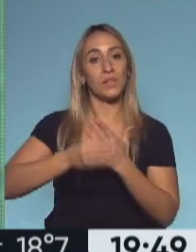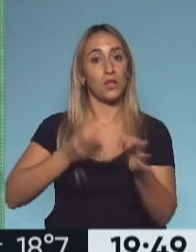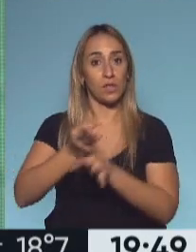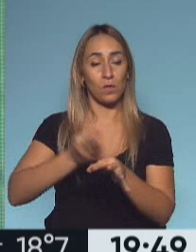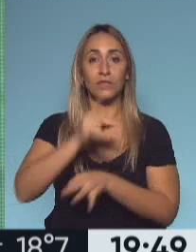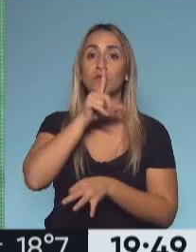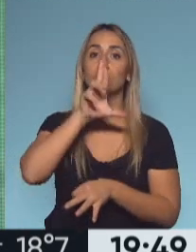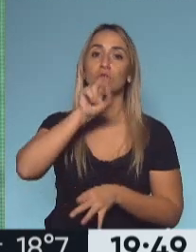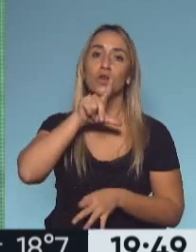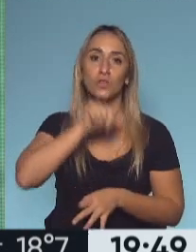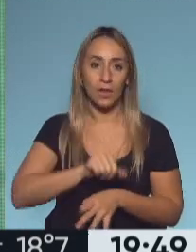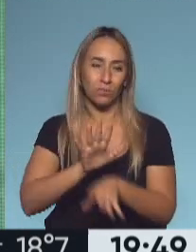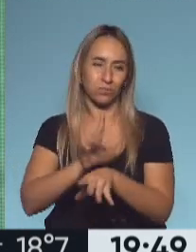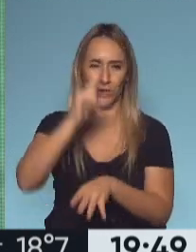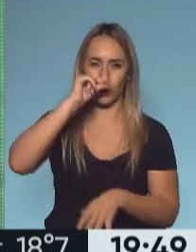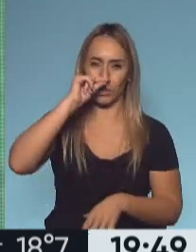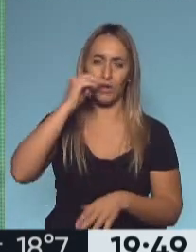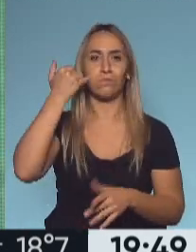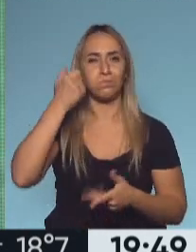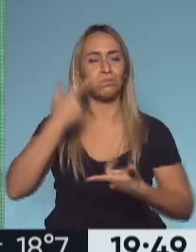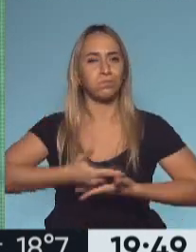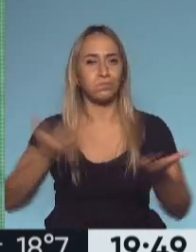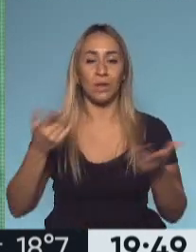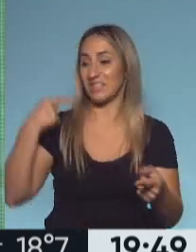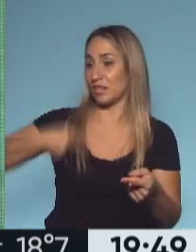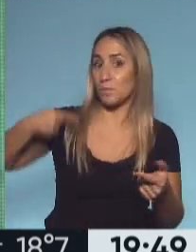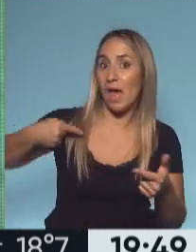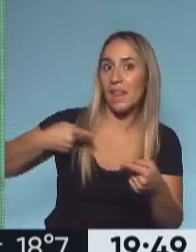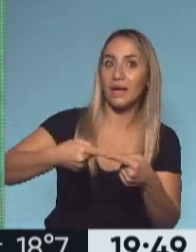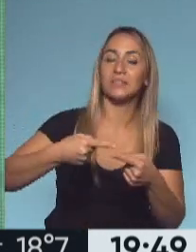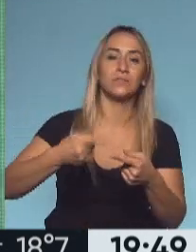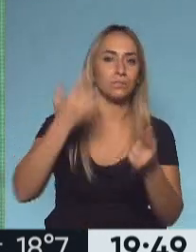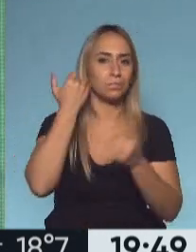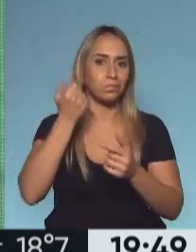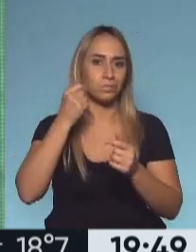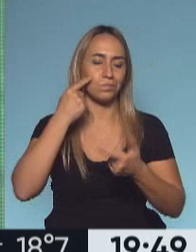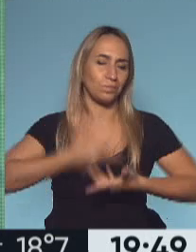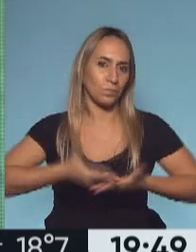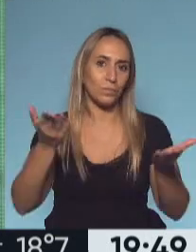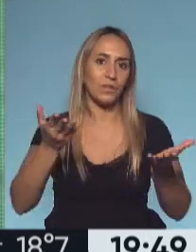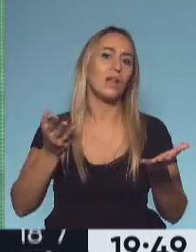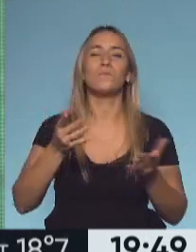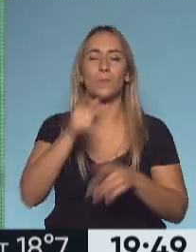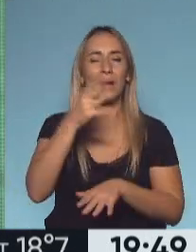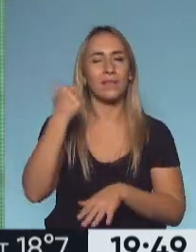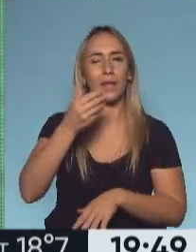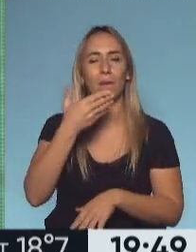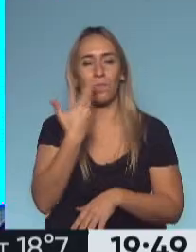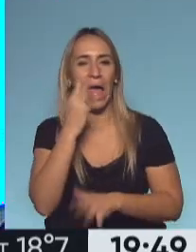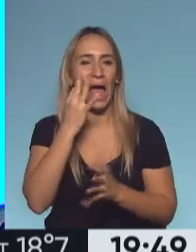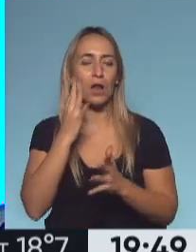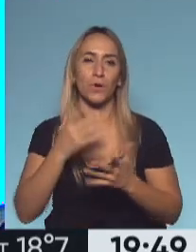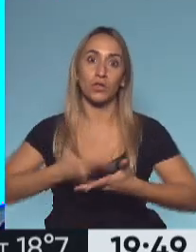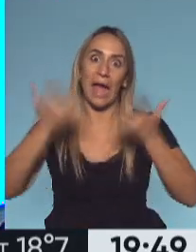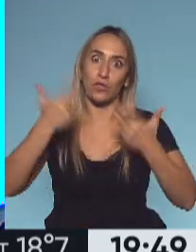Educación de la Nación. Hemos repasado las últimas semanas directamente. Creo que había dado alguna declaración, pero no